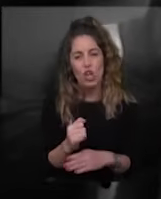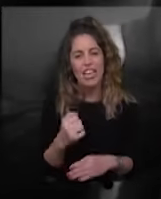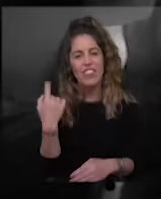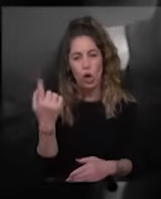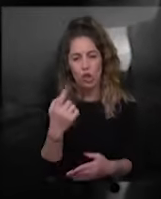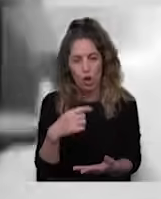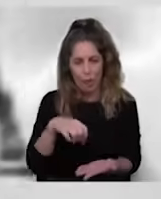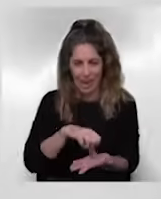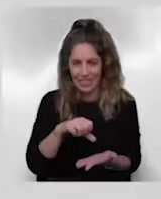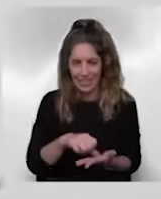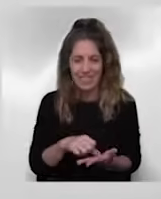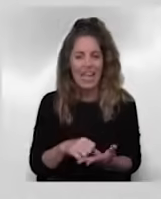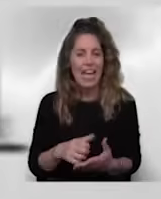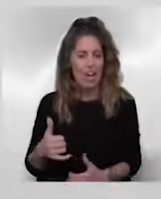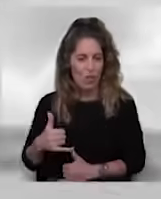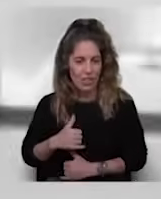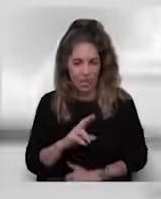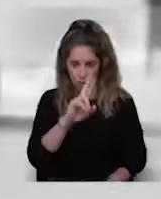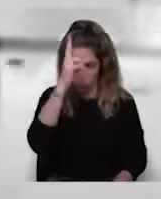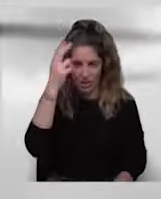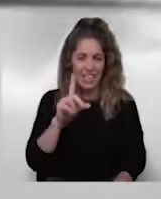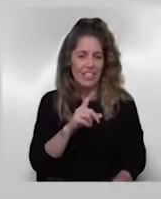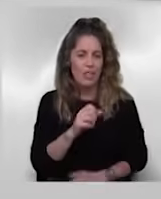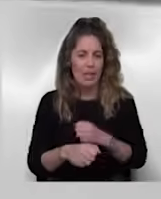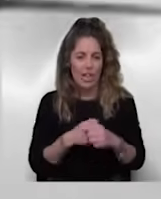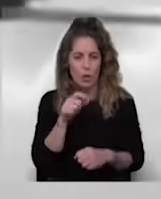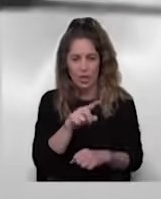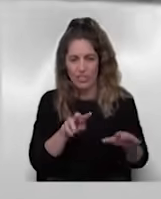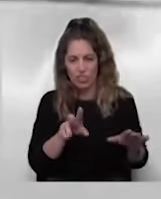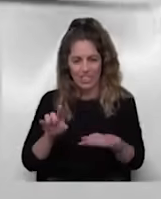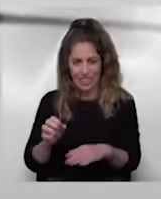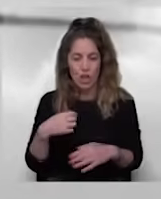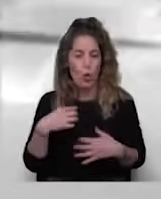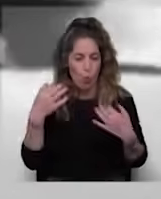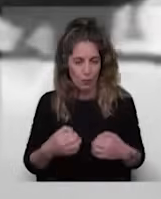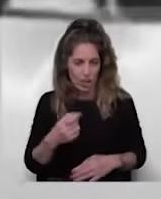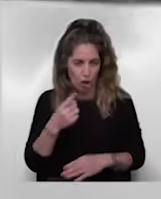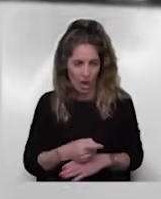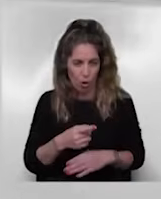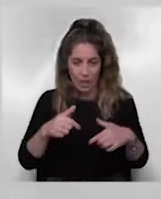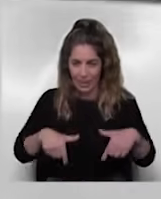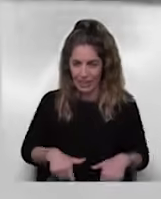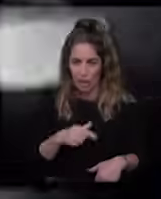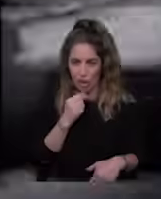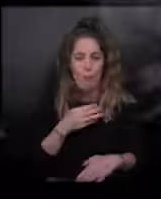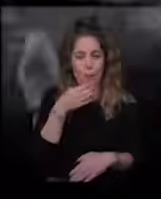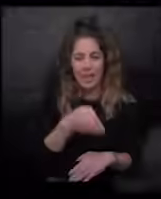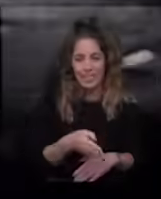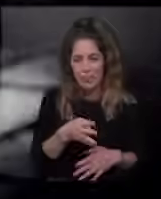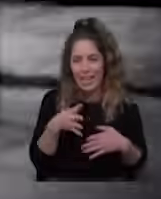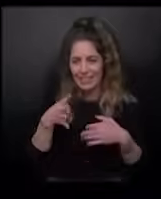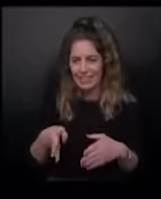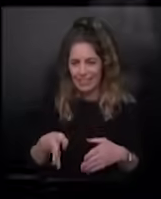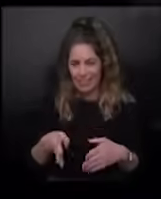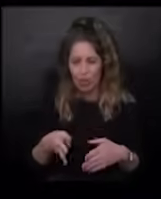represivas uruguayas desde diciembre de 1970 cumpliendo órdenes mis superiores en el Ministerio interior participé en los atentados que